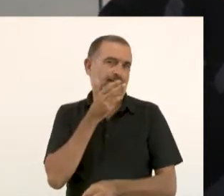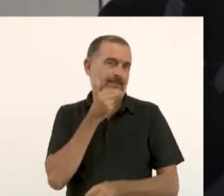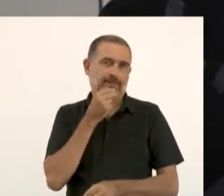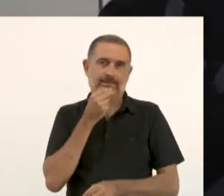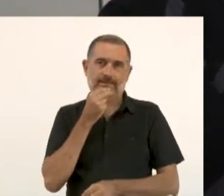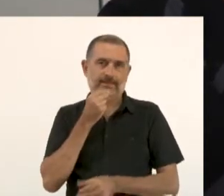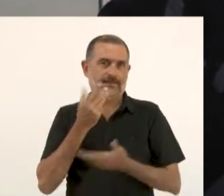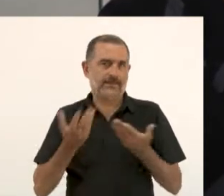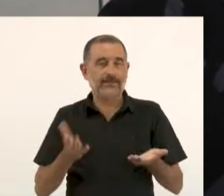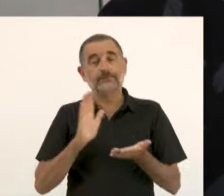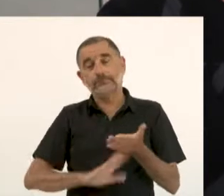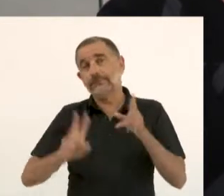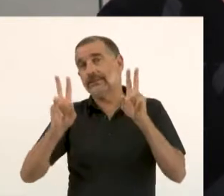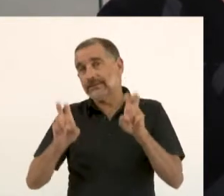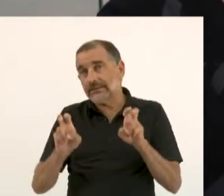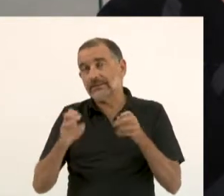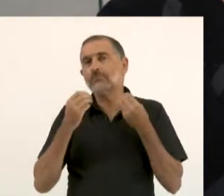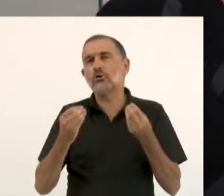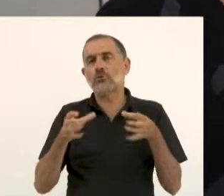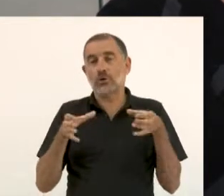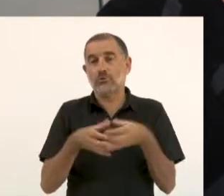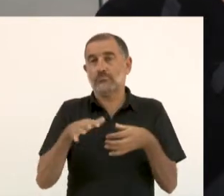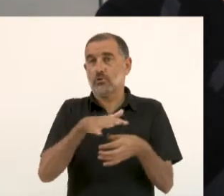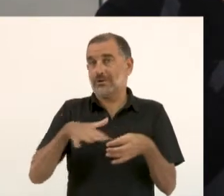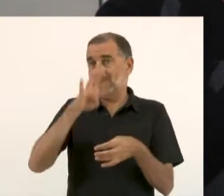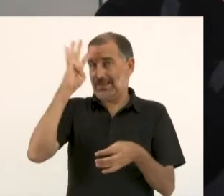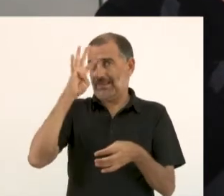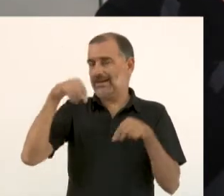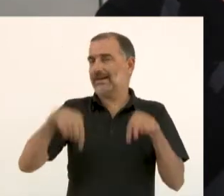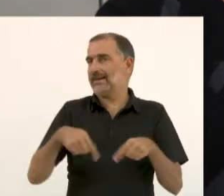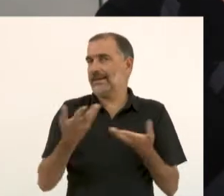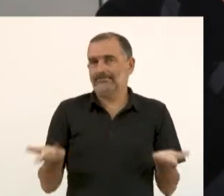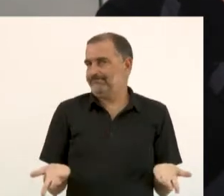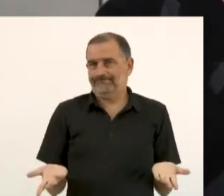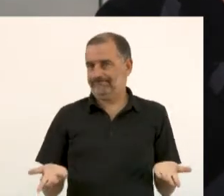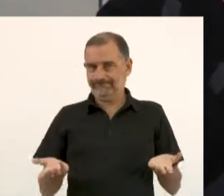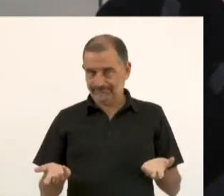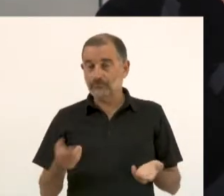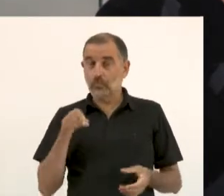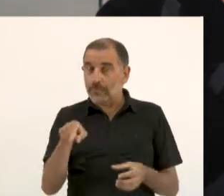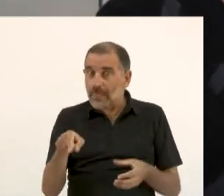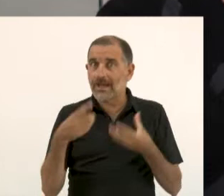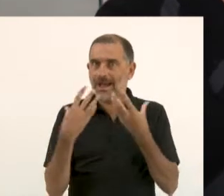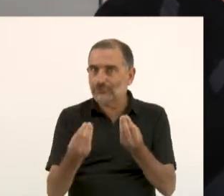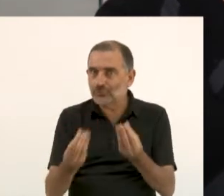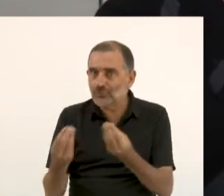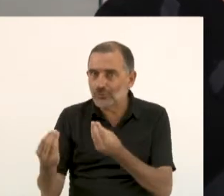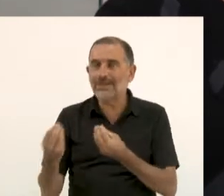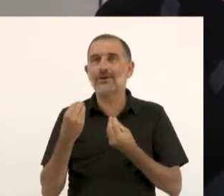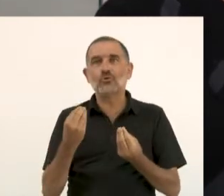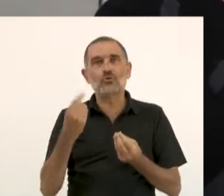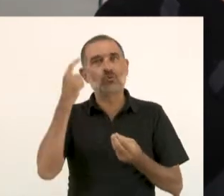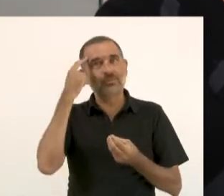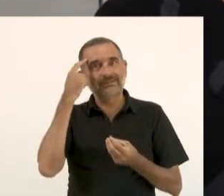en particular, los pueblos originarios acá de la Milla de la Sur de la Laguna. Y eso un poco, digamos, ayuda justamente a